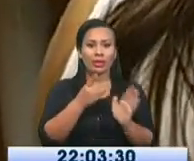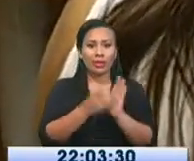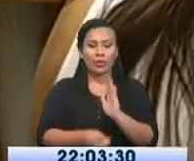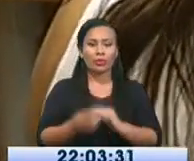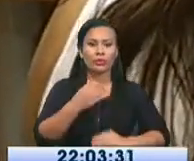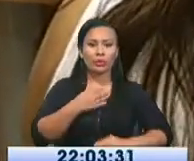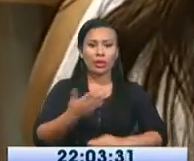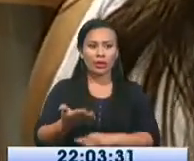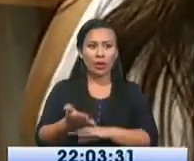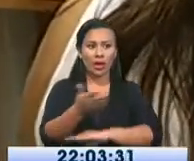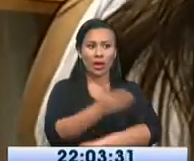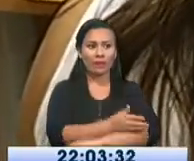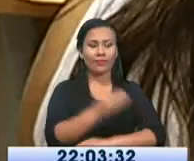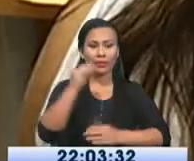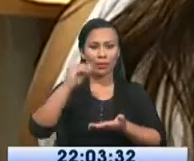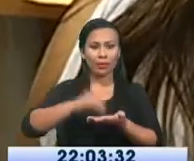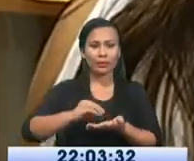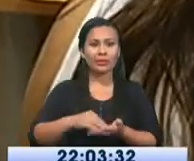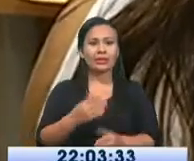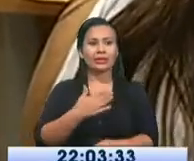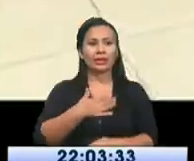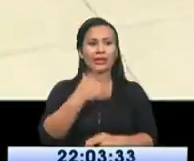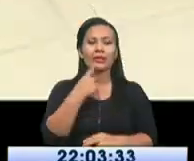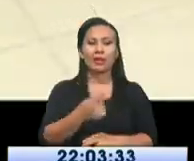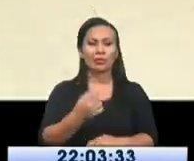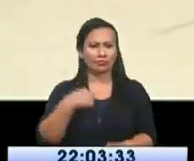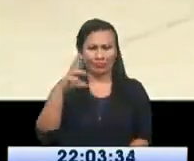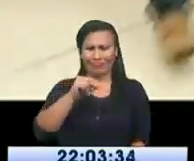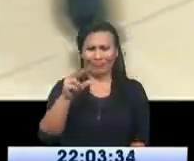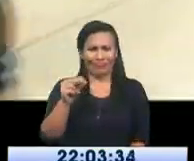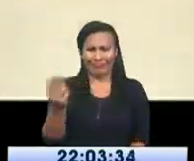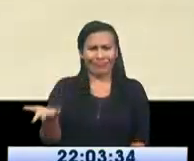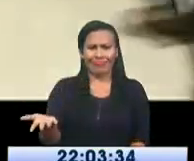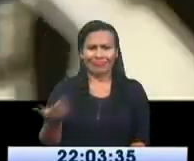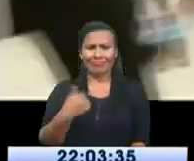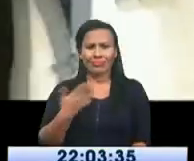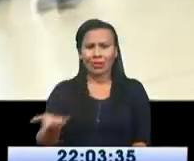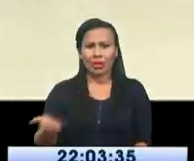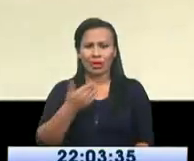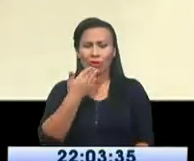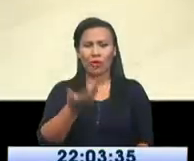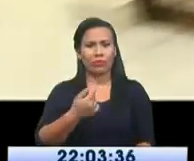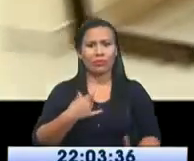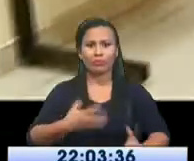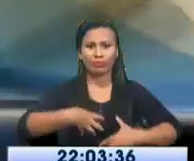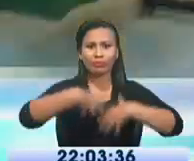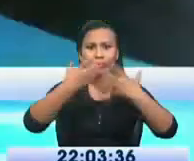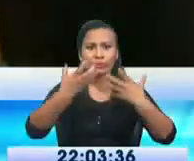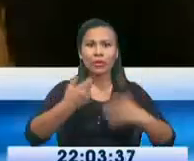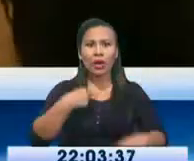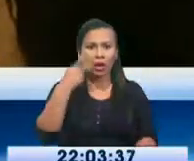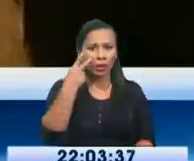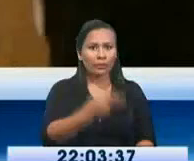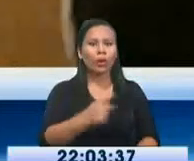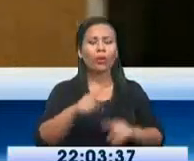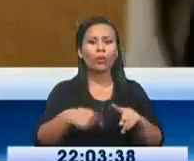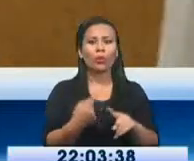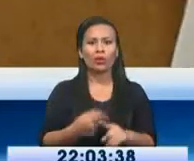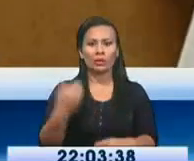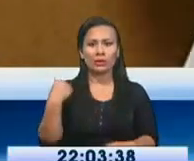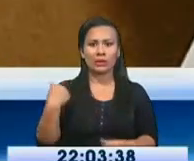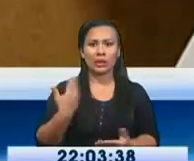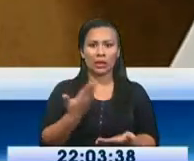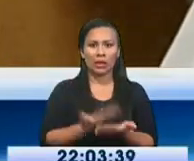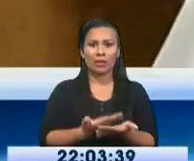tengo y les dije que yo no tenía nada que ver en... Al acercarse hasta la fiscalía, su indignación creció cuando tuvo en sus